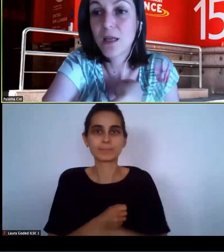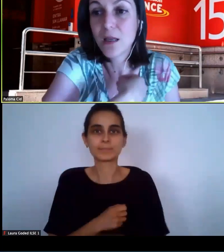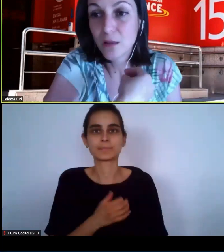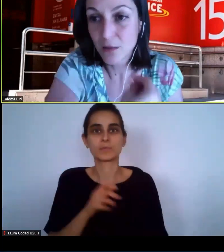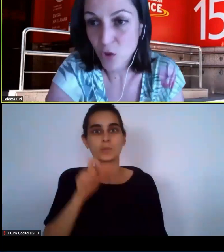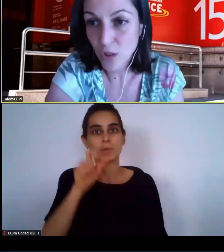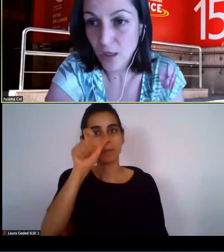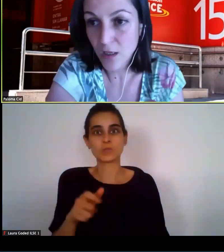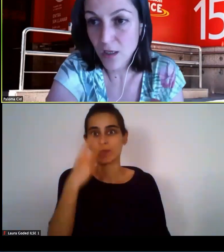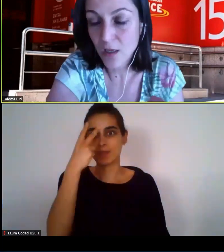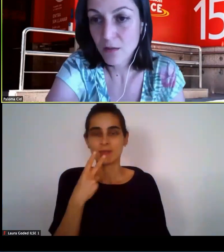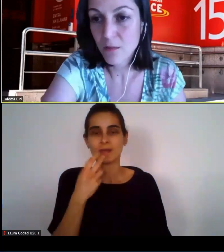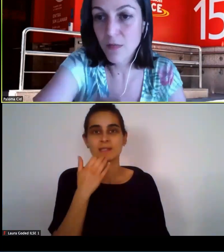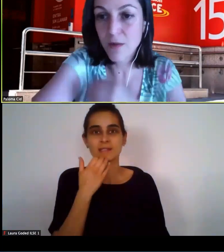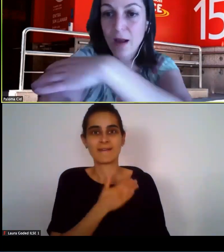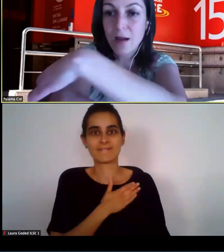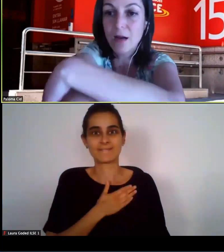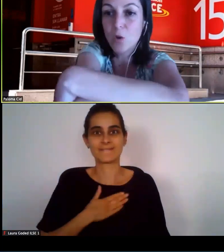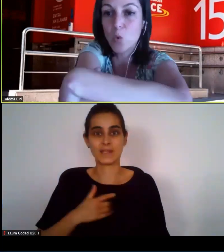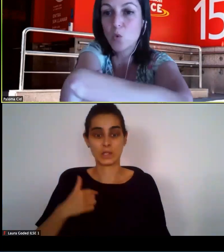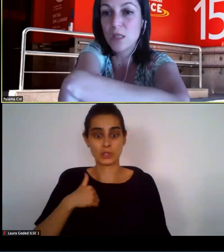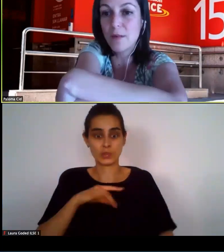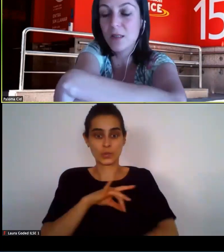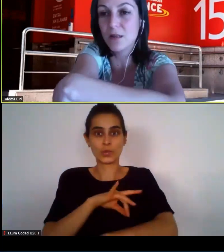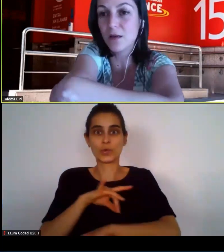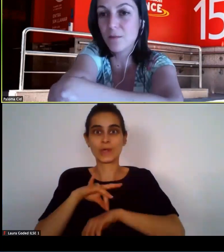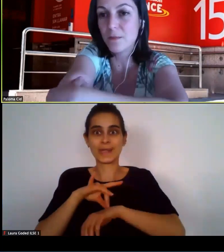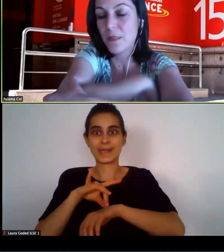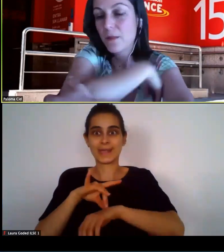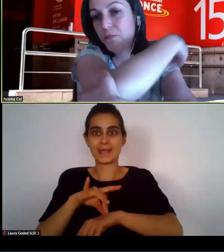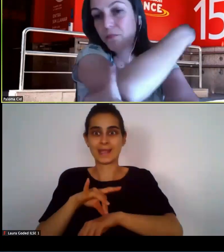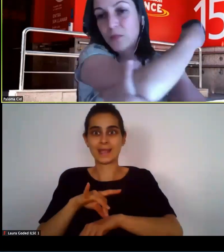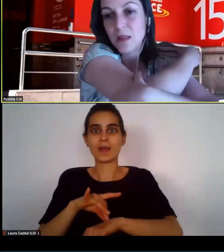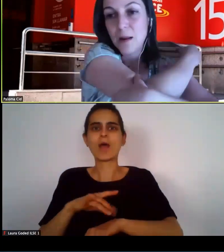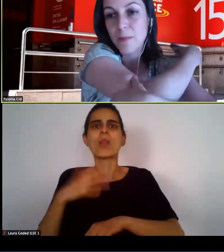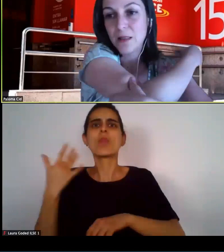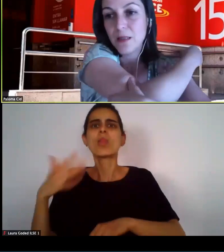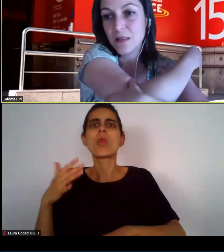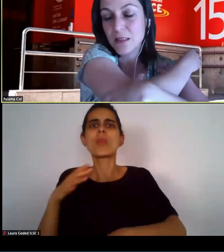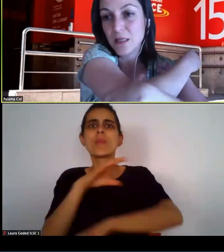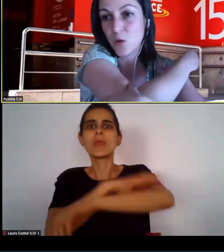quiere que yo la guíe, me va a agarrar justamente